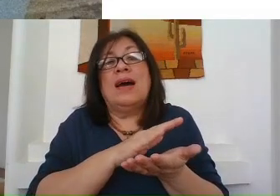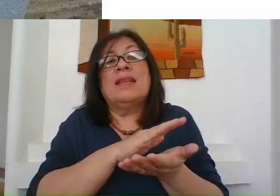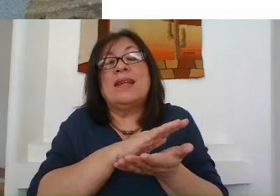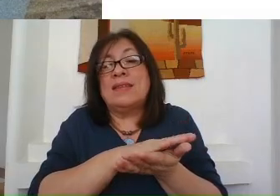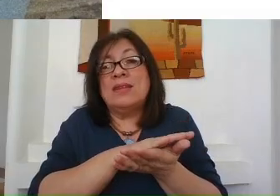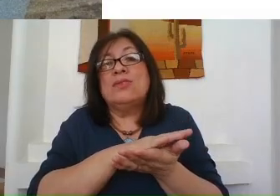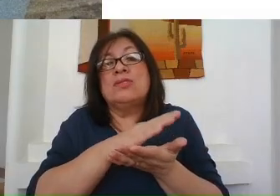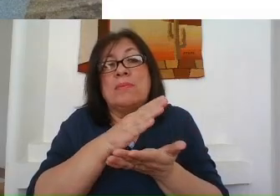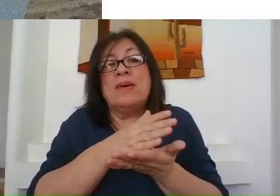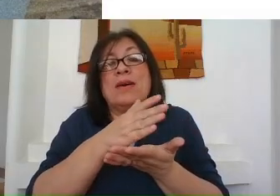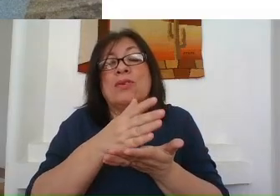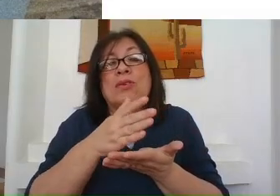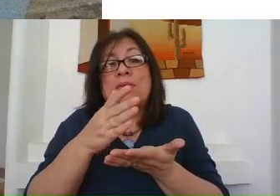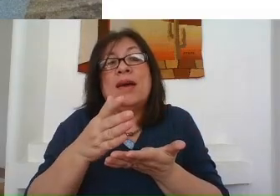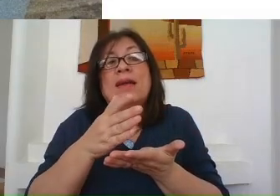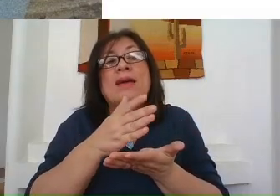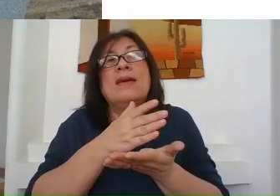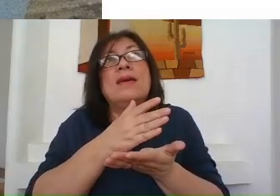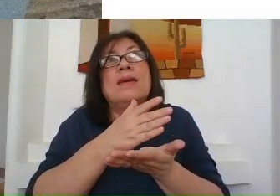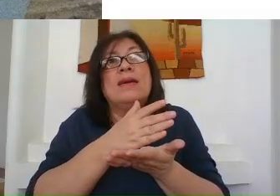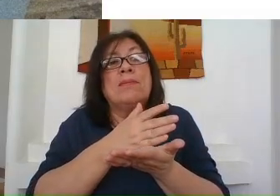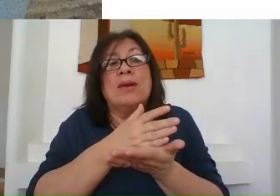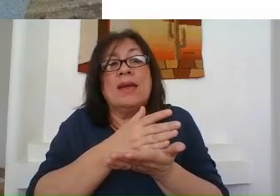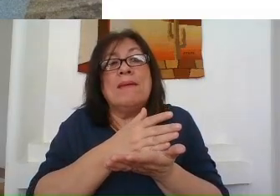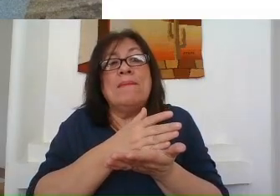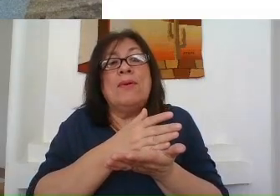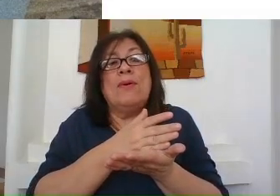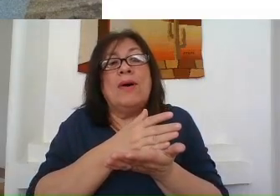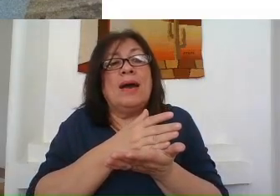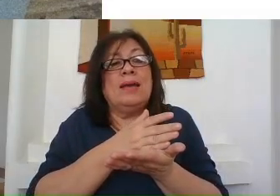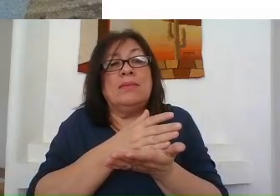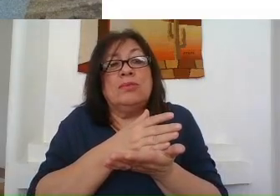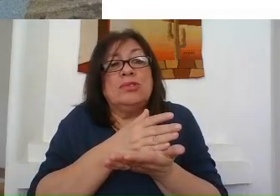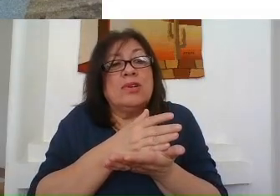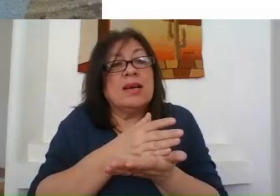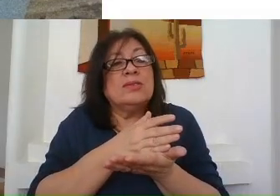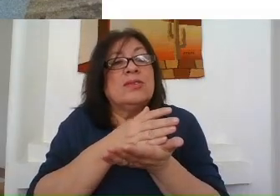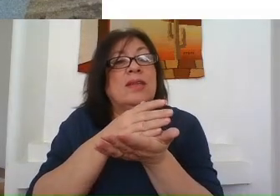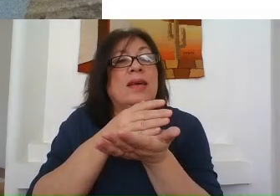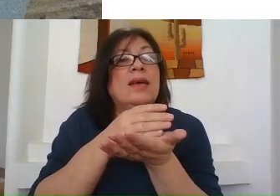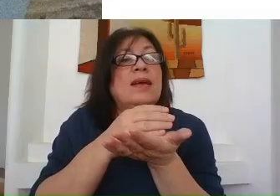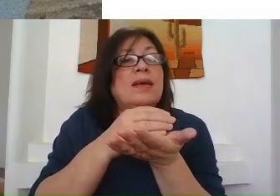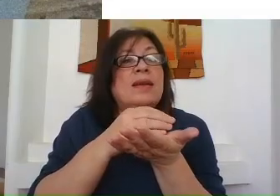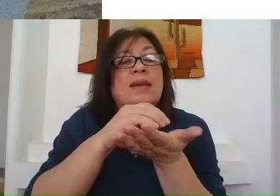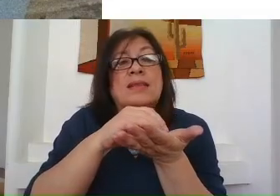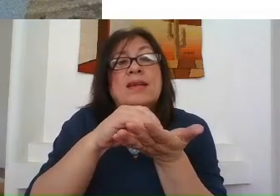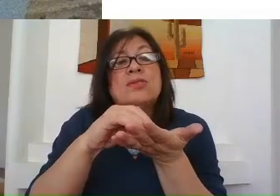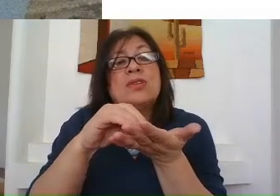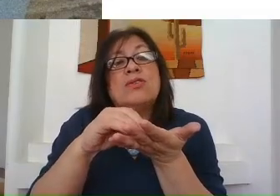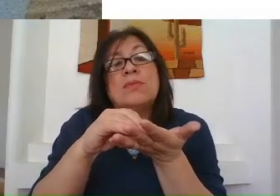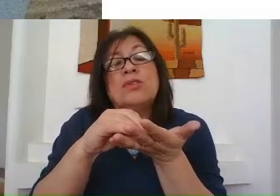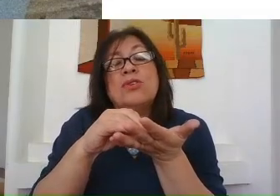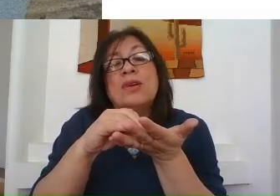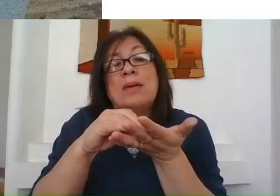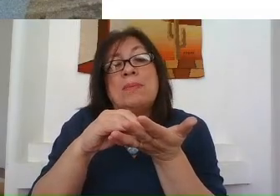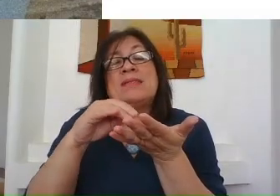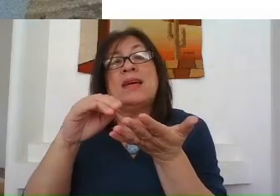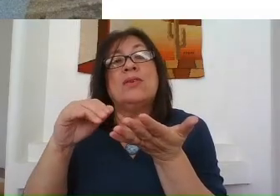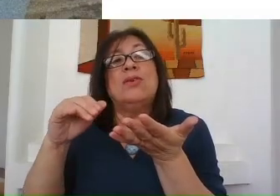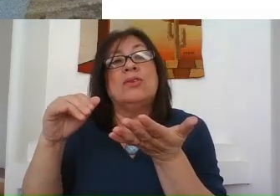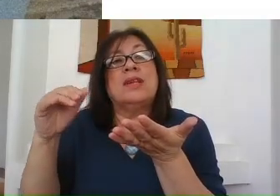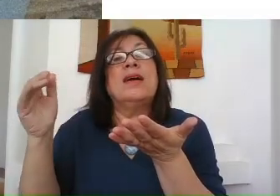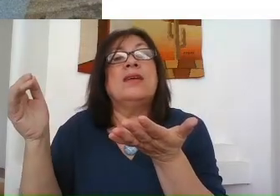provisorio, hasta tanto se pueda corroborar. Por ejemplo, hay muchos casos de retraso psicomotor